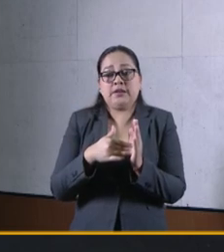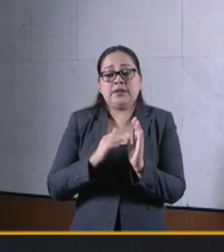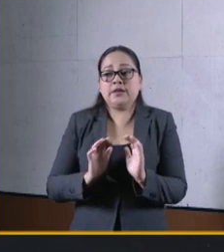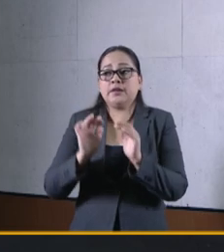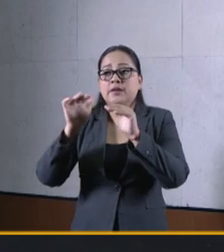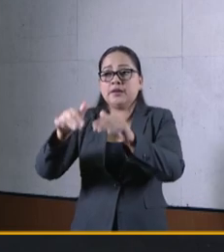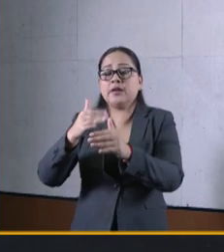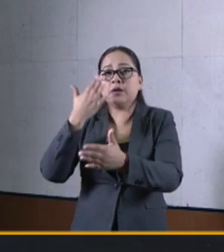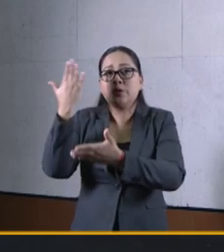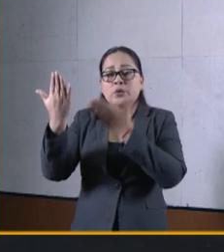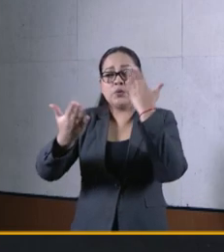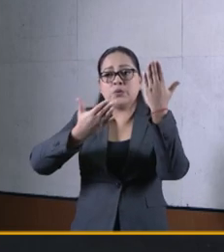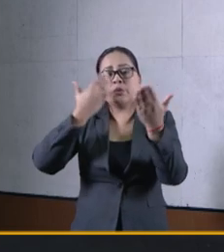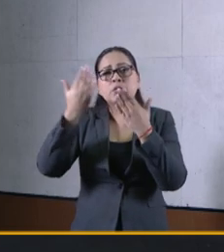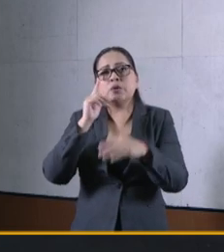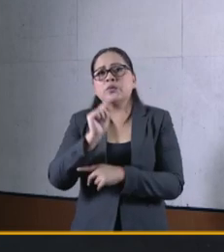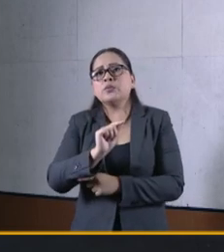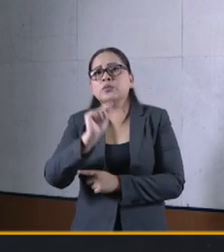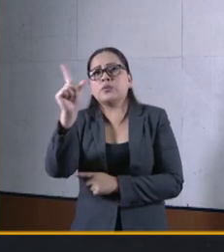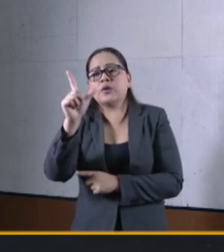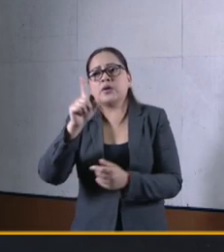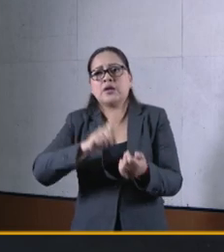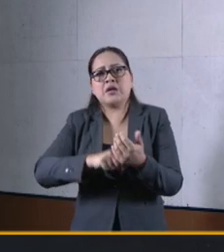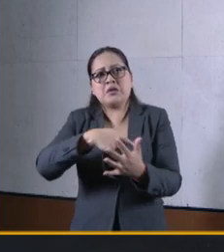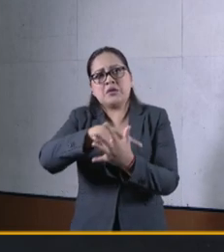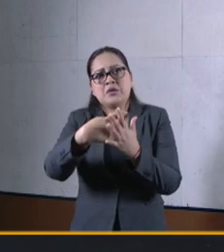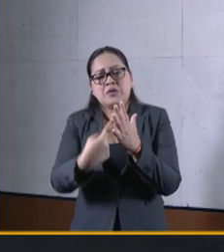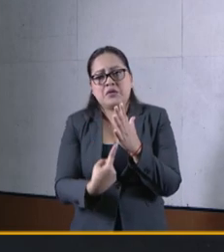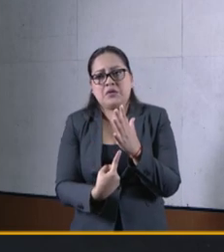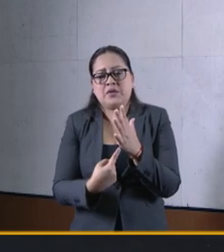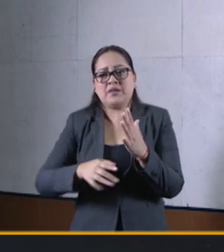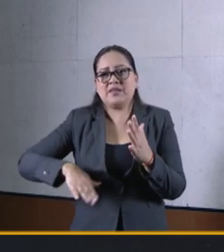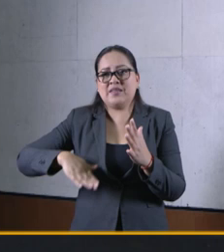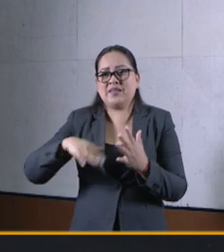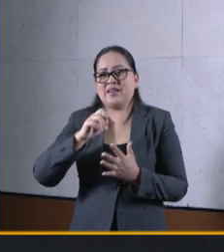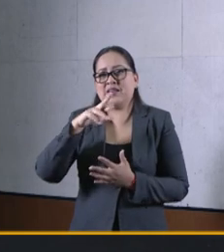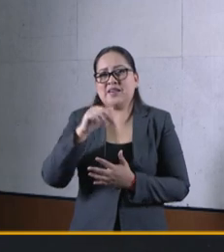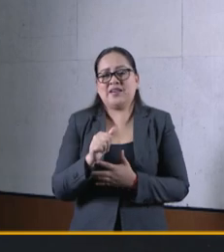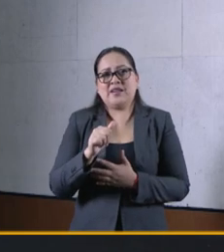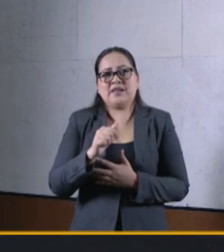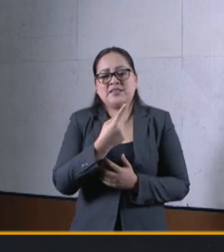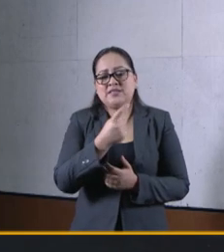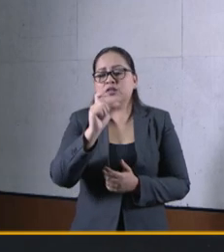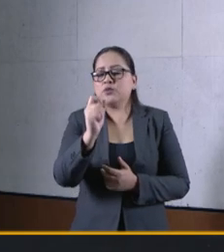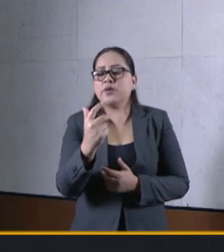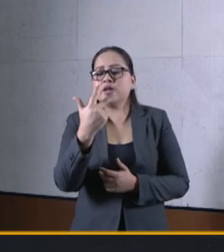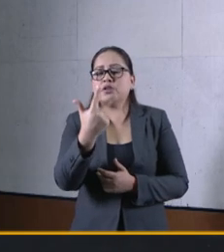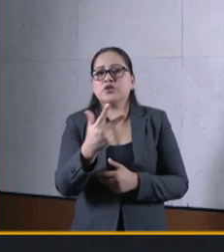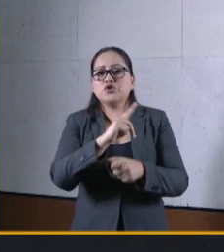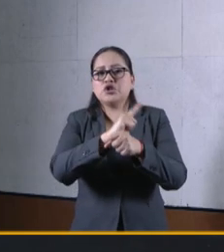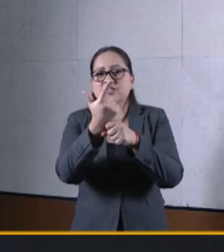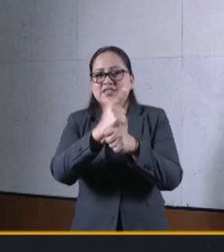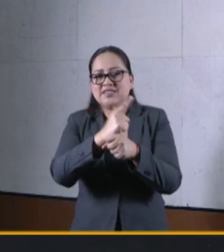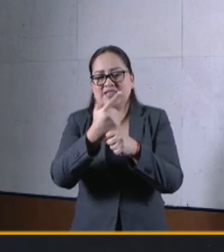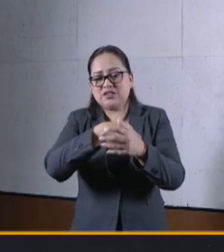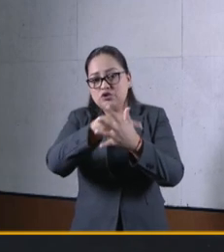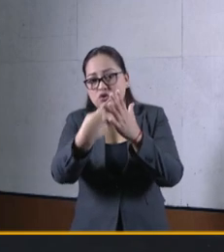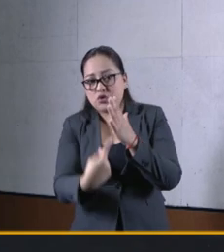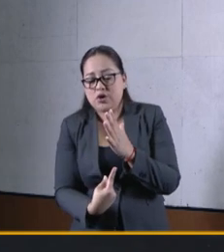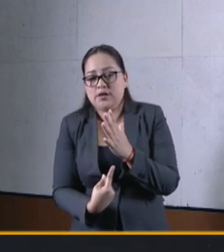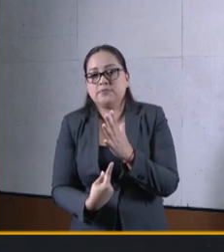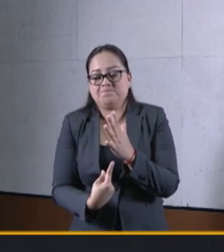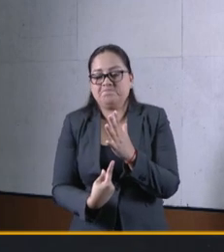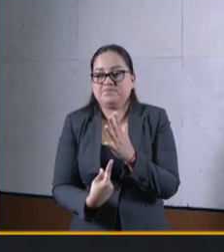etapa de formación profesional en alguna como bien decía erika de las 128 carreras que se